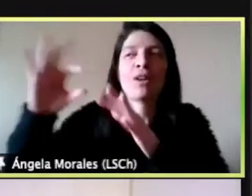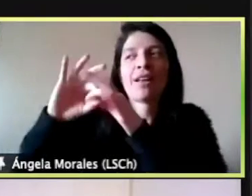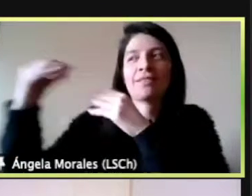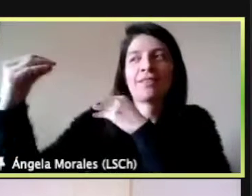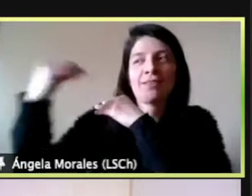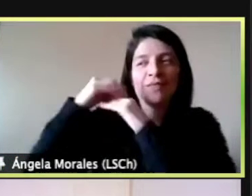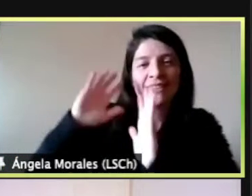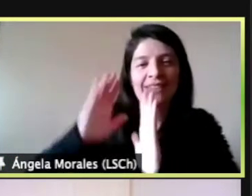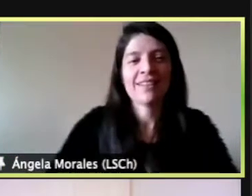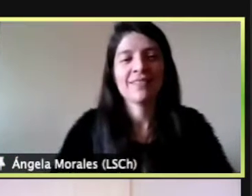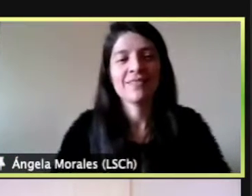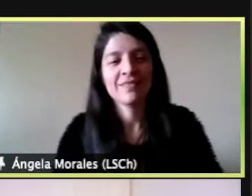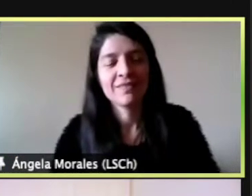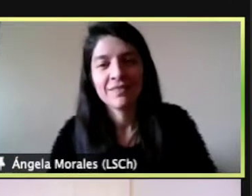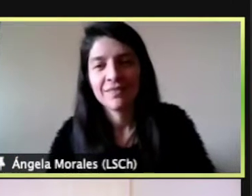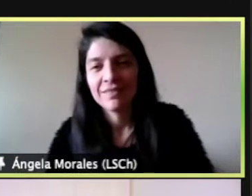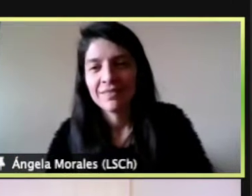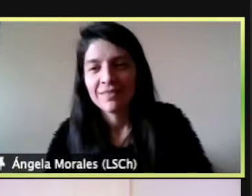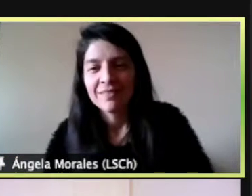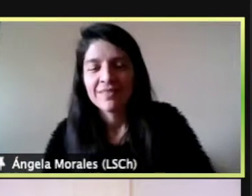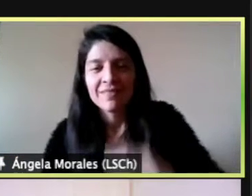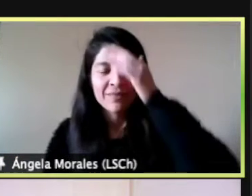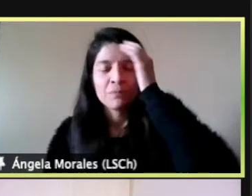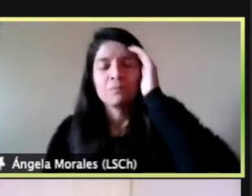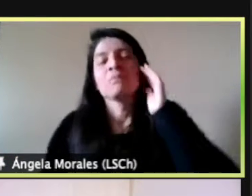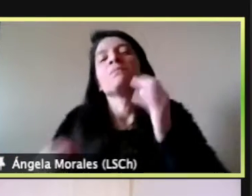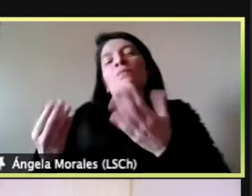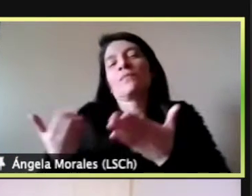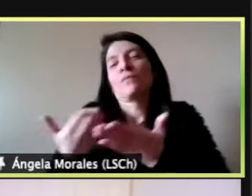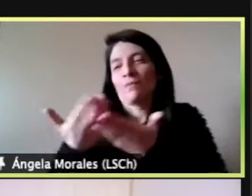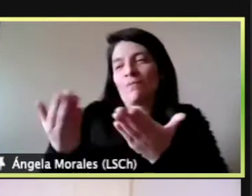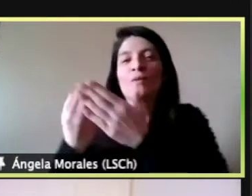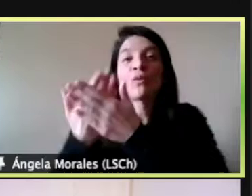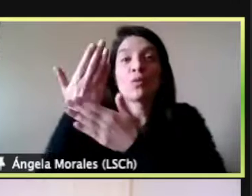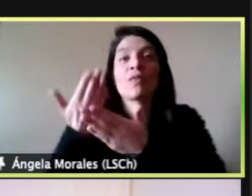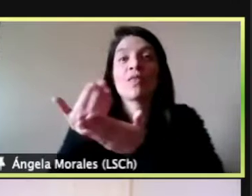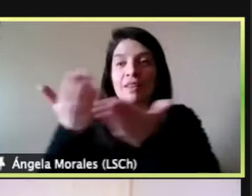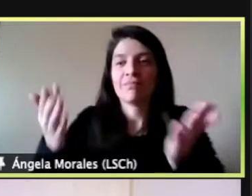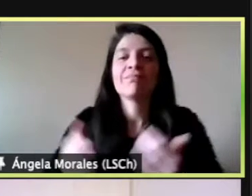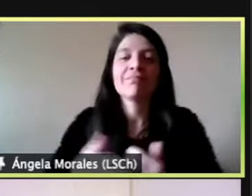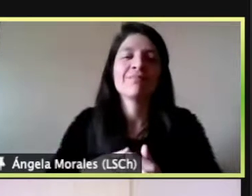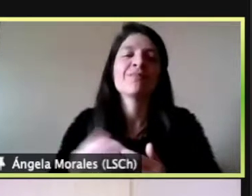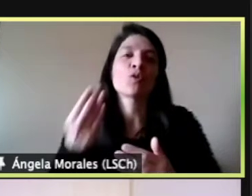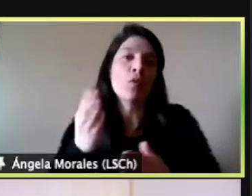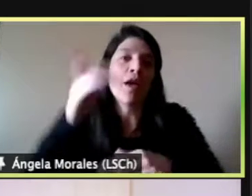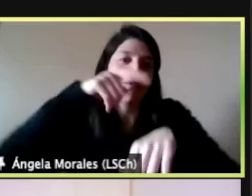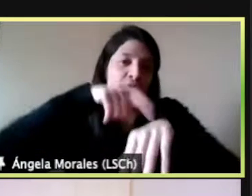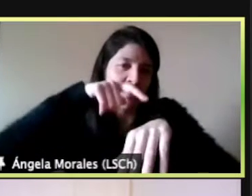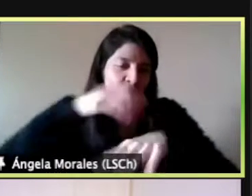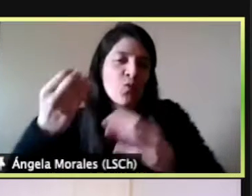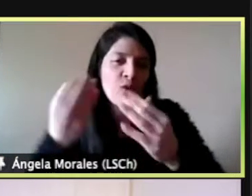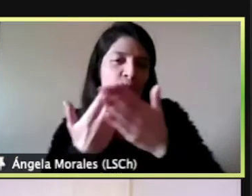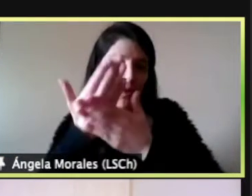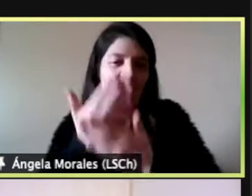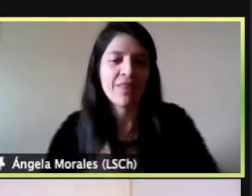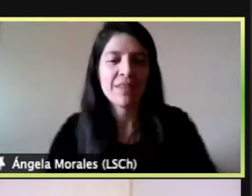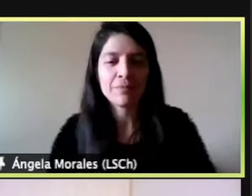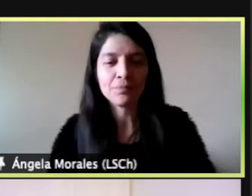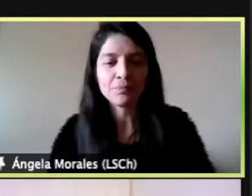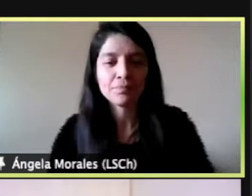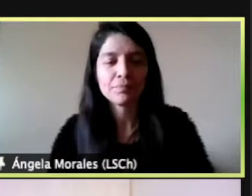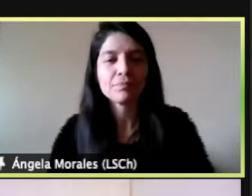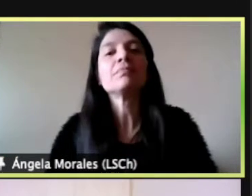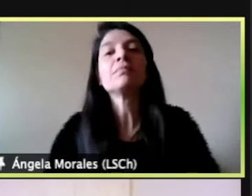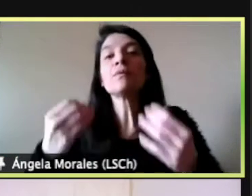Ya. Bien, chicos, buenos días. Todavía es buenos días, así que lo voy a dejar ahí. Bienvenido a esta clase de tecnología de